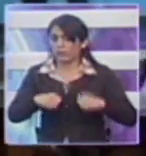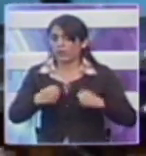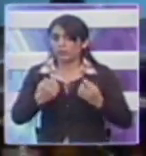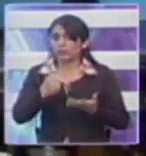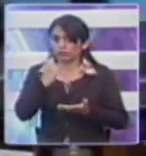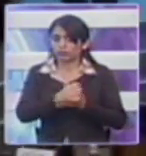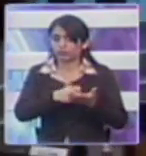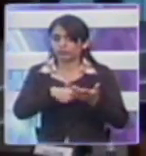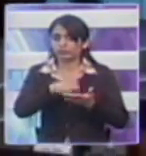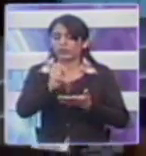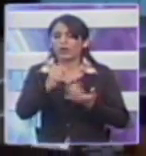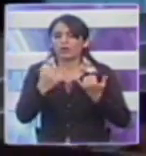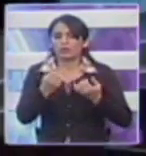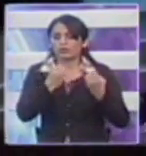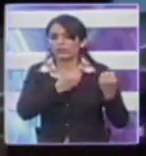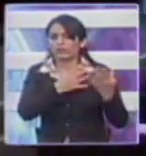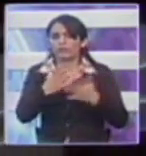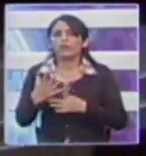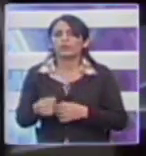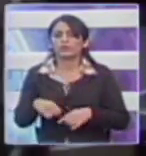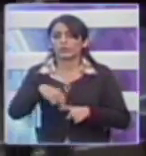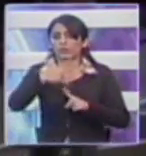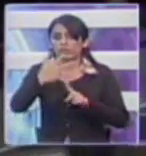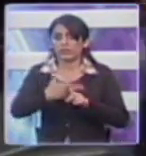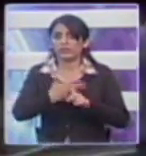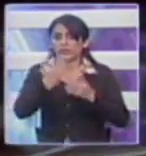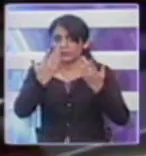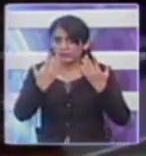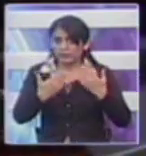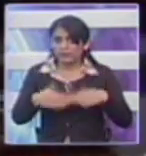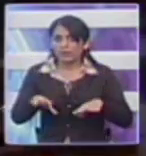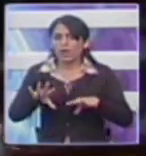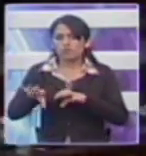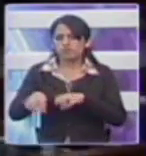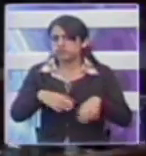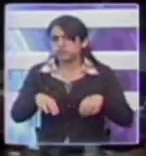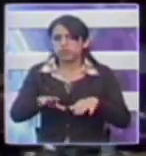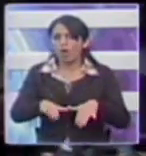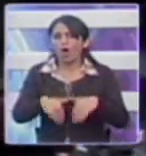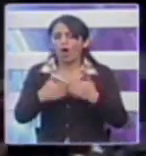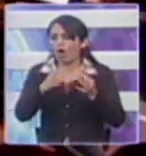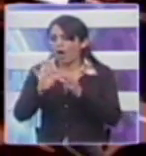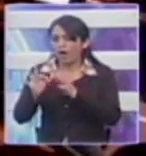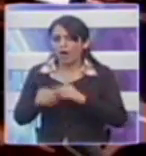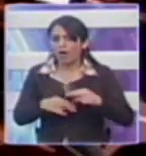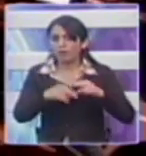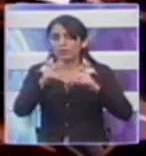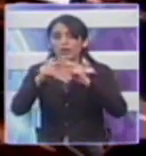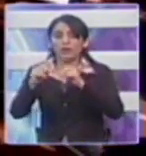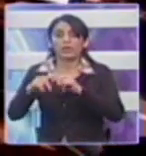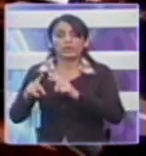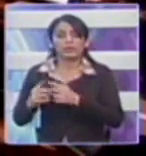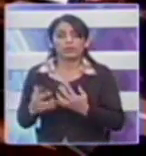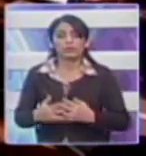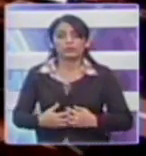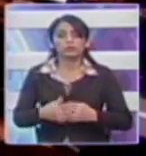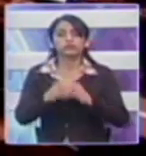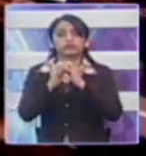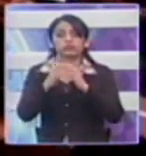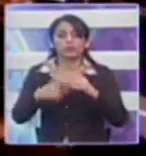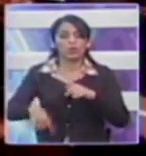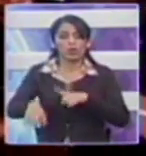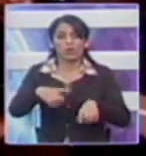conocer este informe trimestral de las labores que se han realizado para la reconstrucción y reactivación económica de las